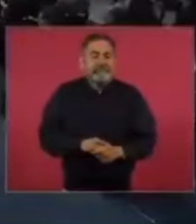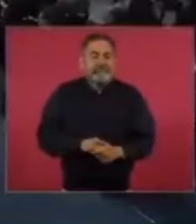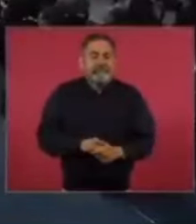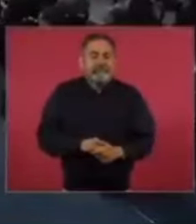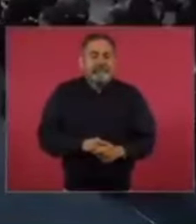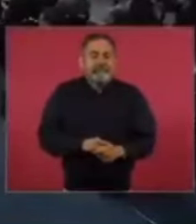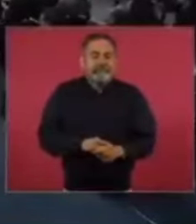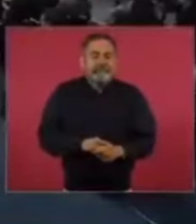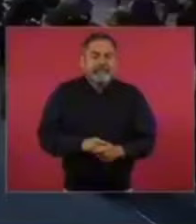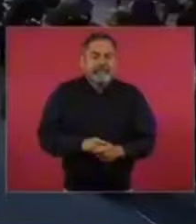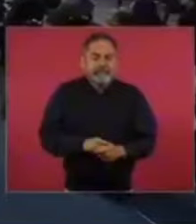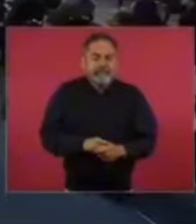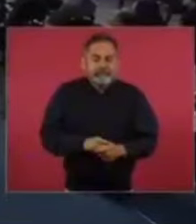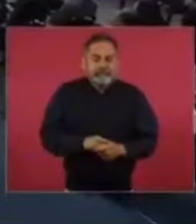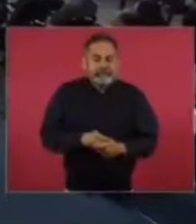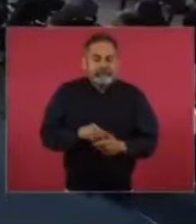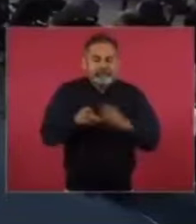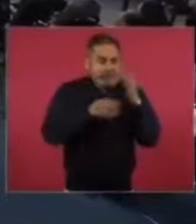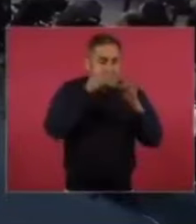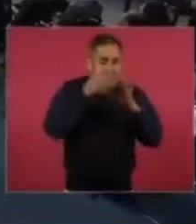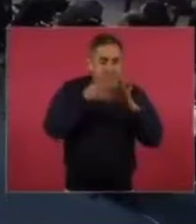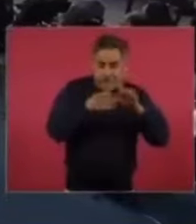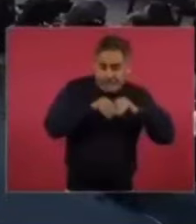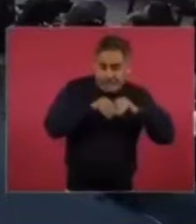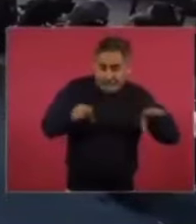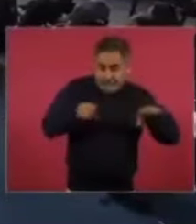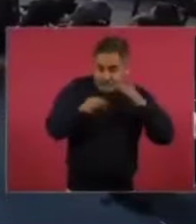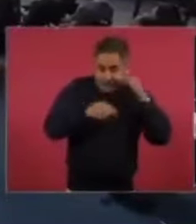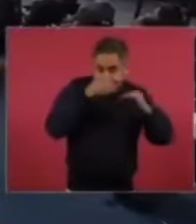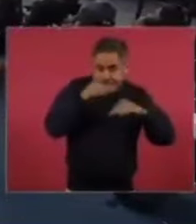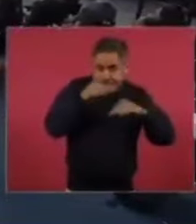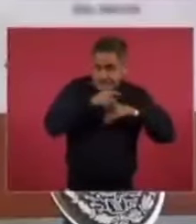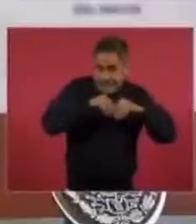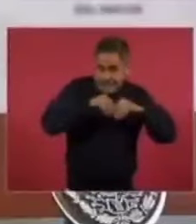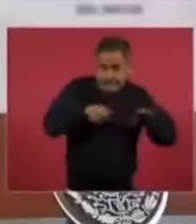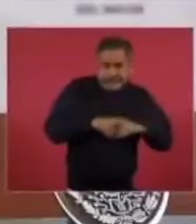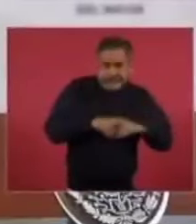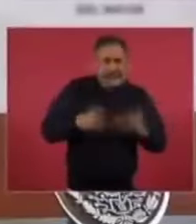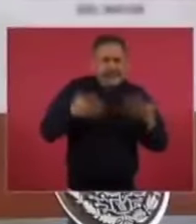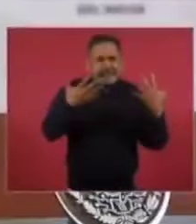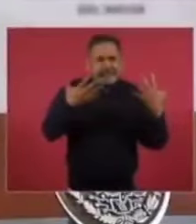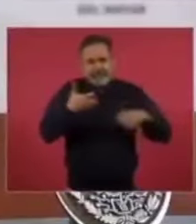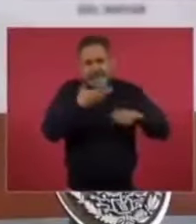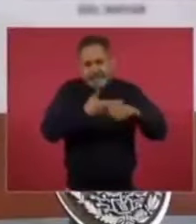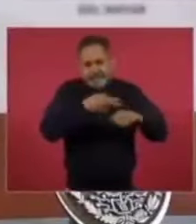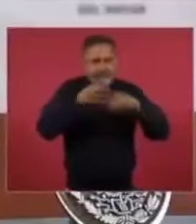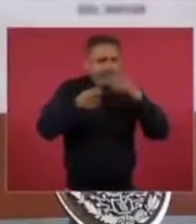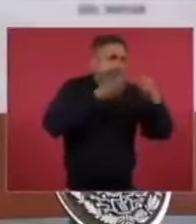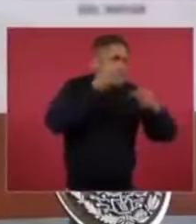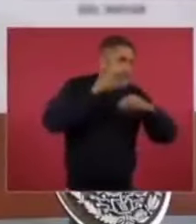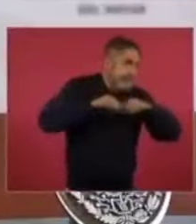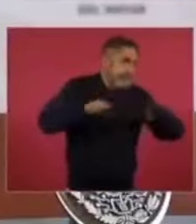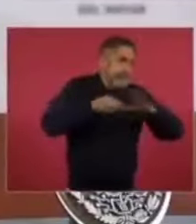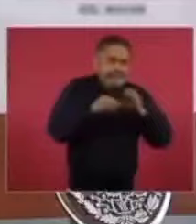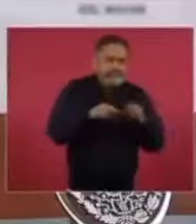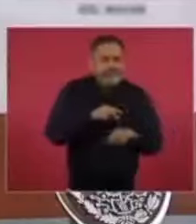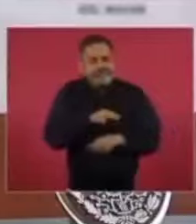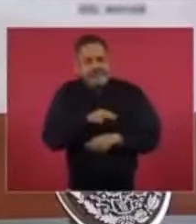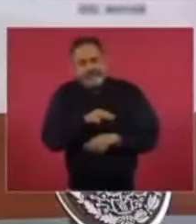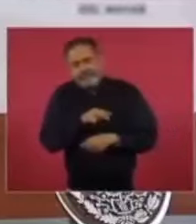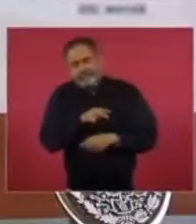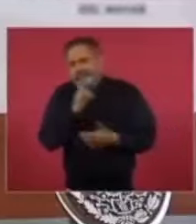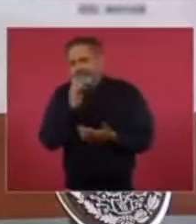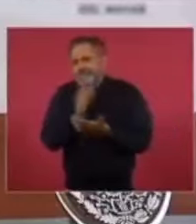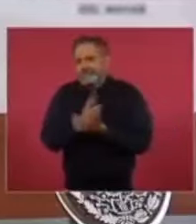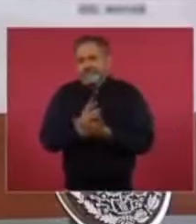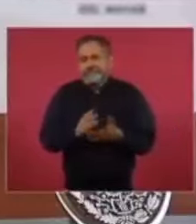que perdió, y esa gente no representa a toda Venezuela. Ojo con eso. Así es correcto. La gente